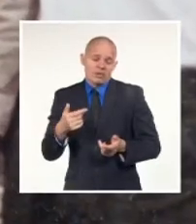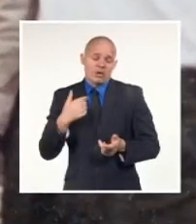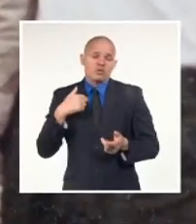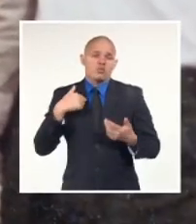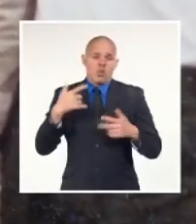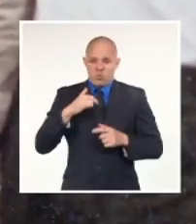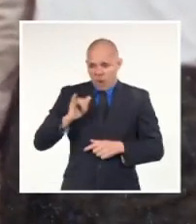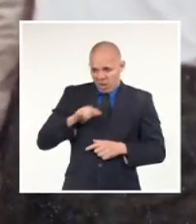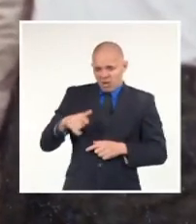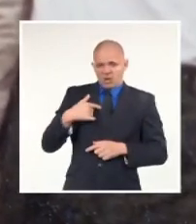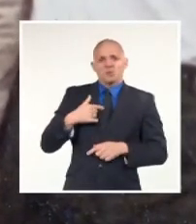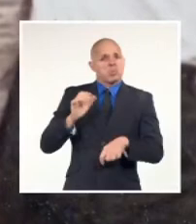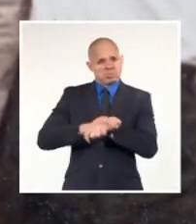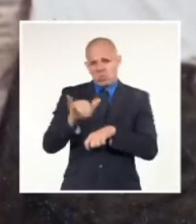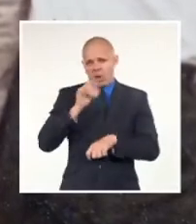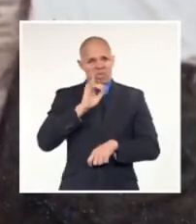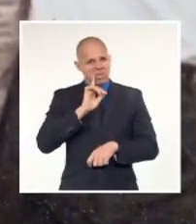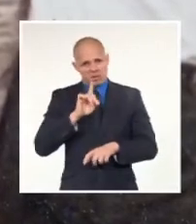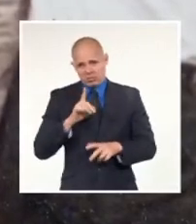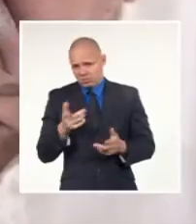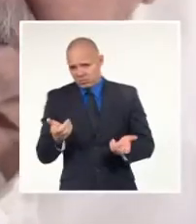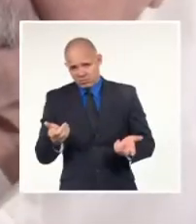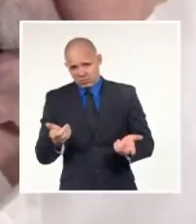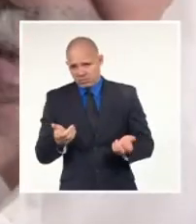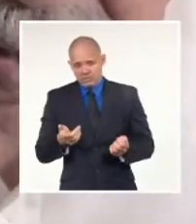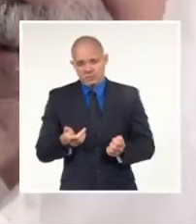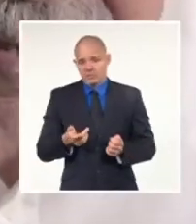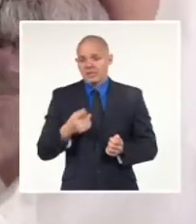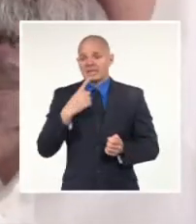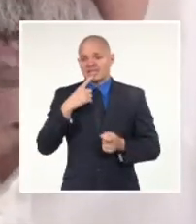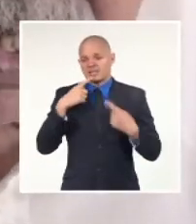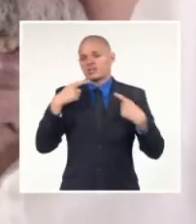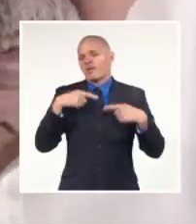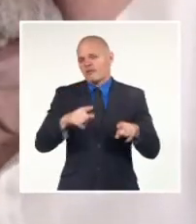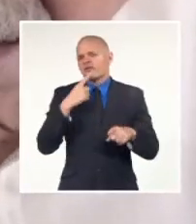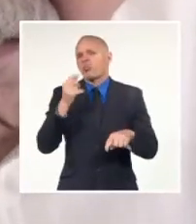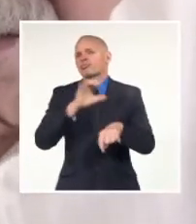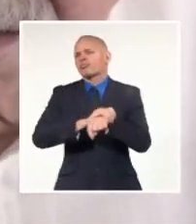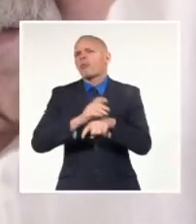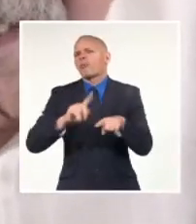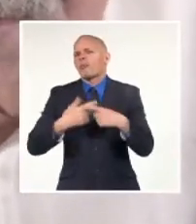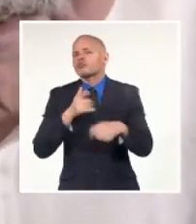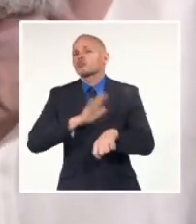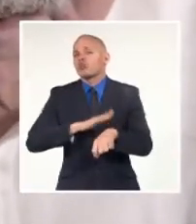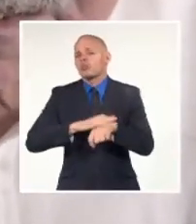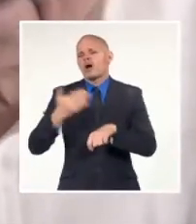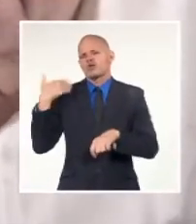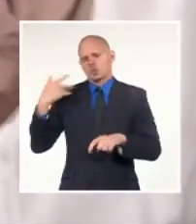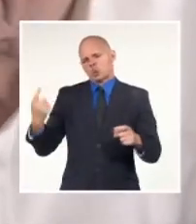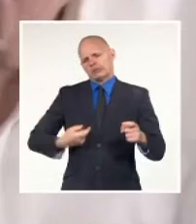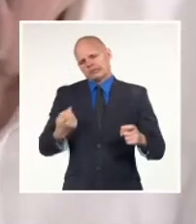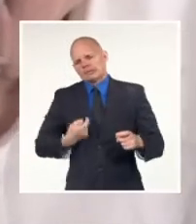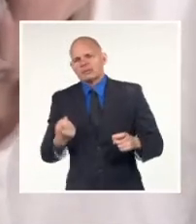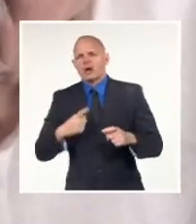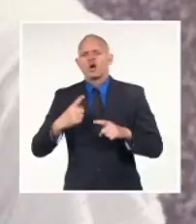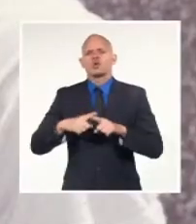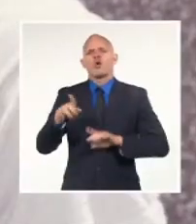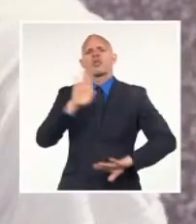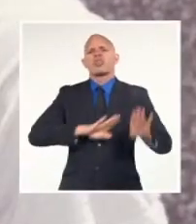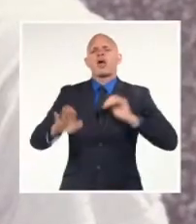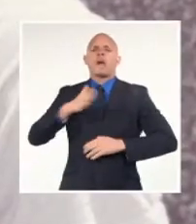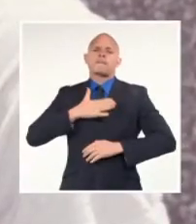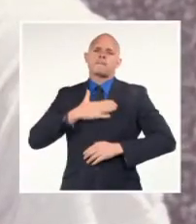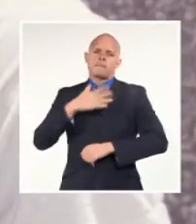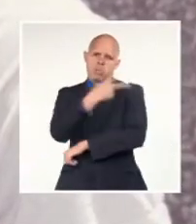Si uno va a prisión por luchar por la independencia, y causas dignas.